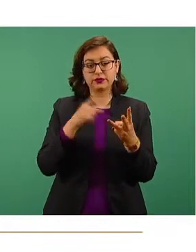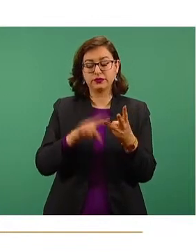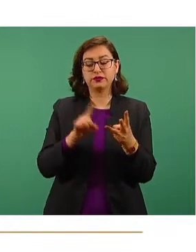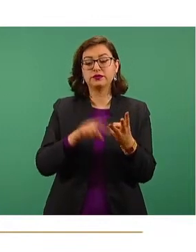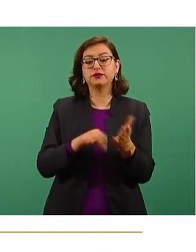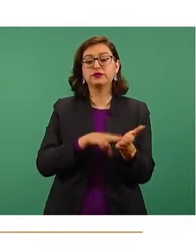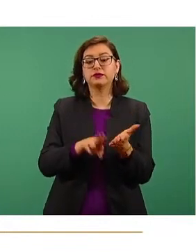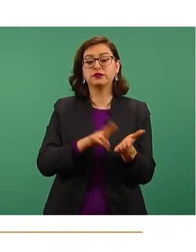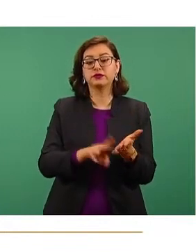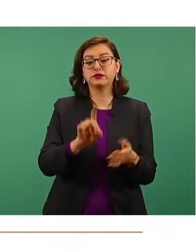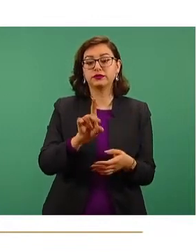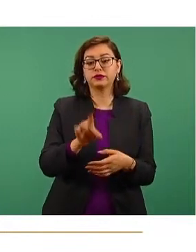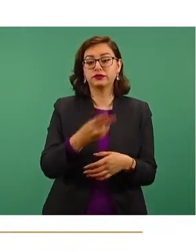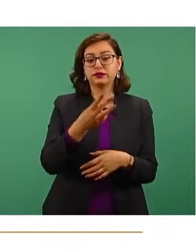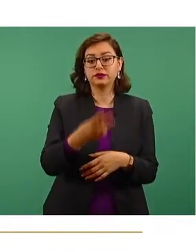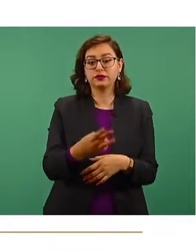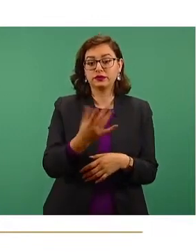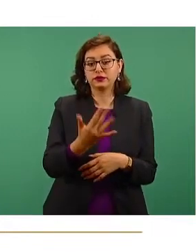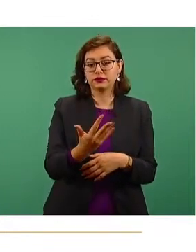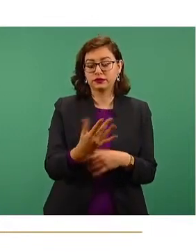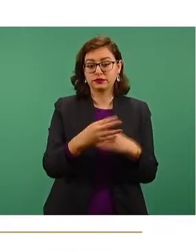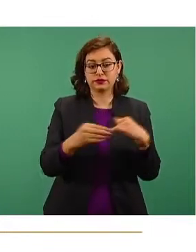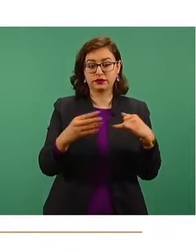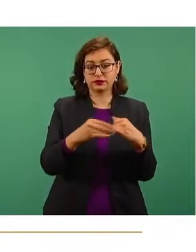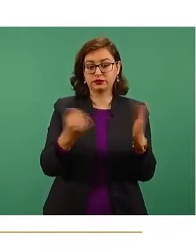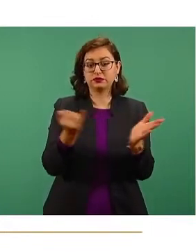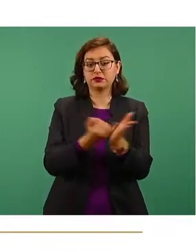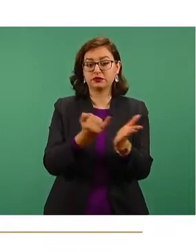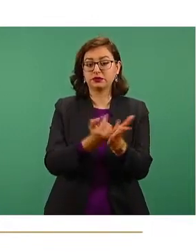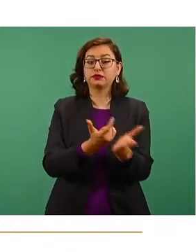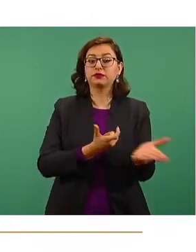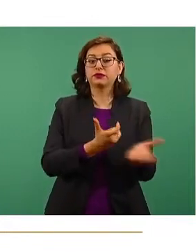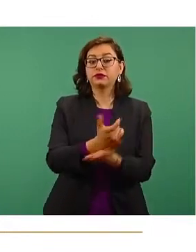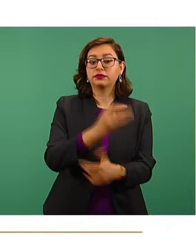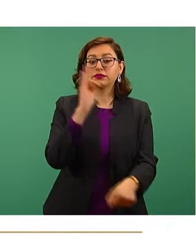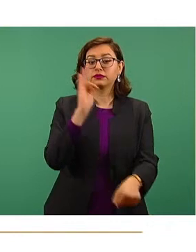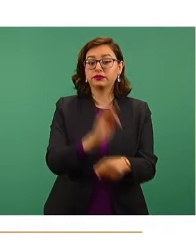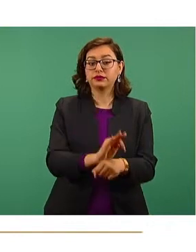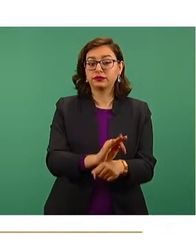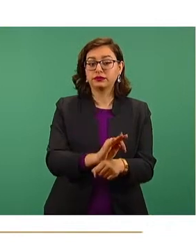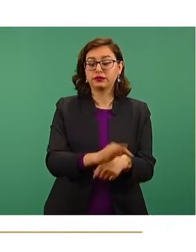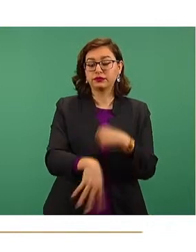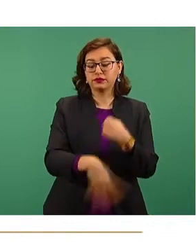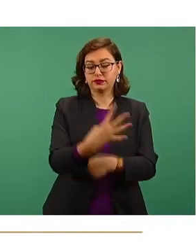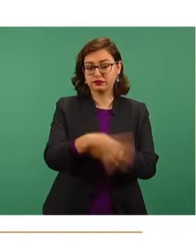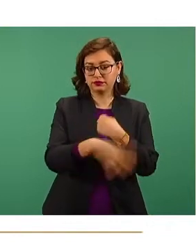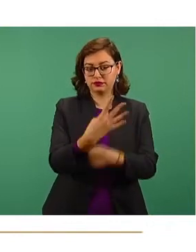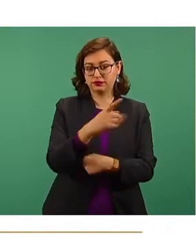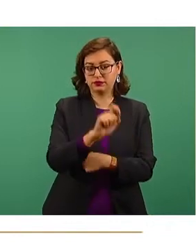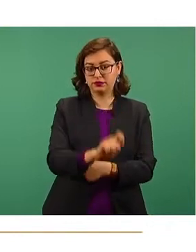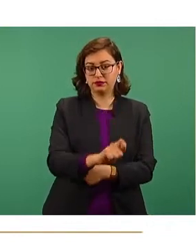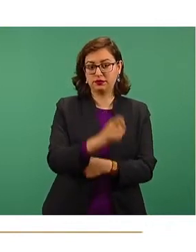pesos con 50 centavos. Ahí el incentivo fiscal es de